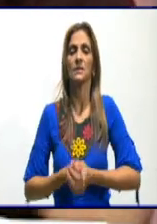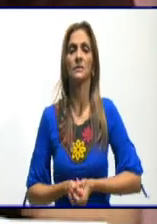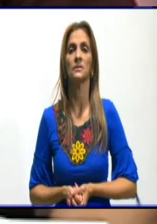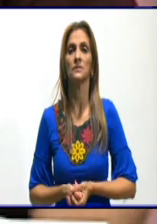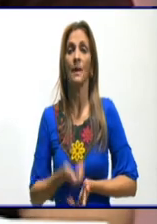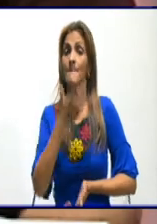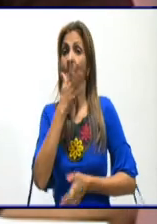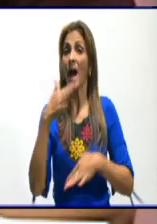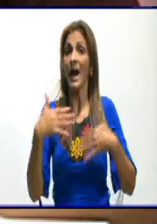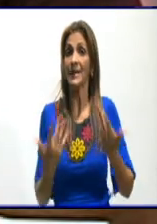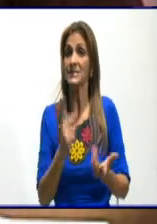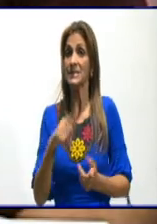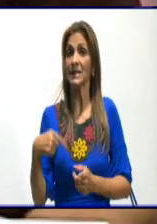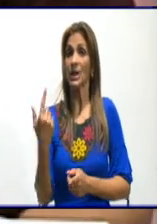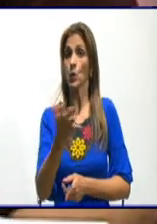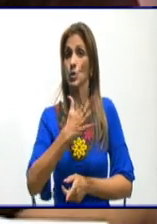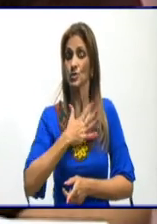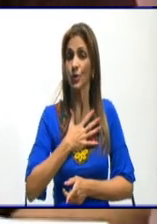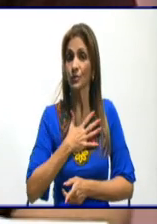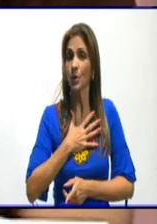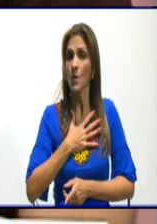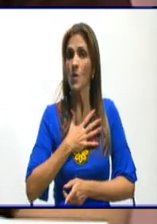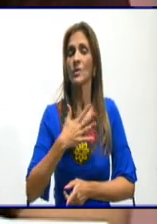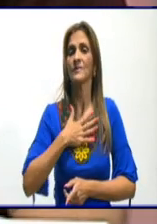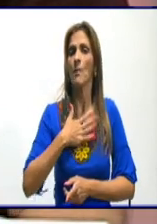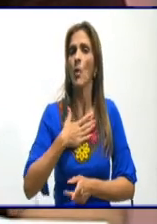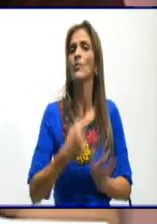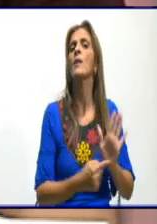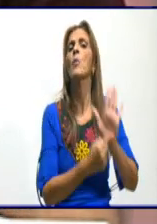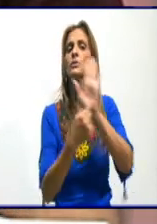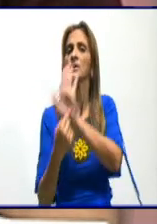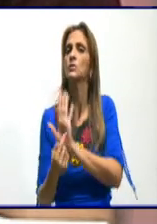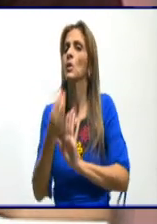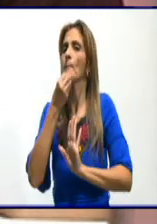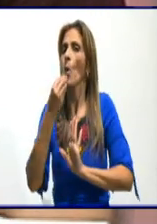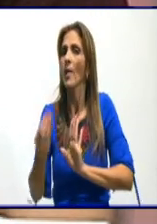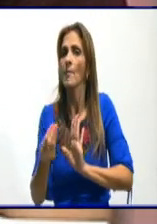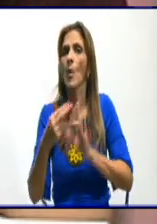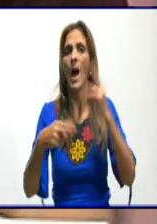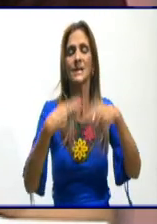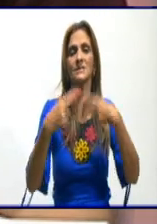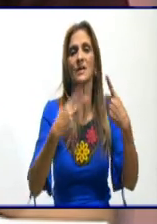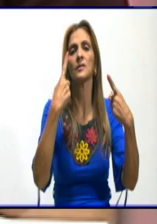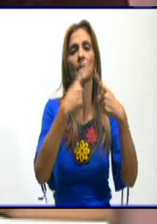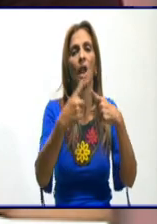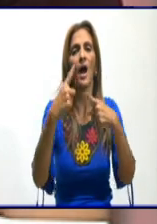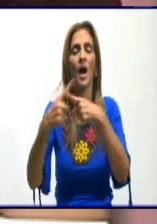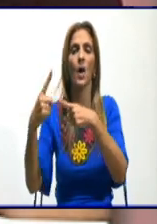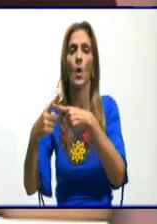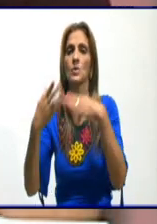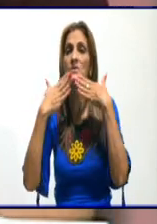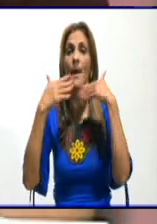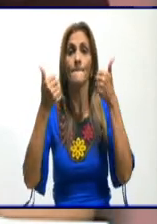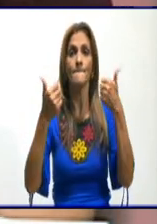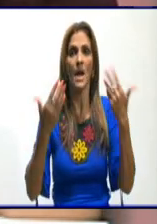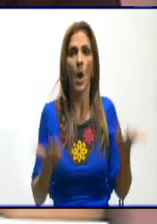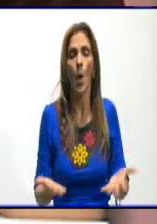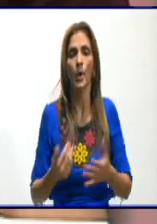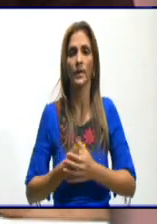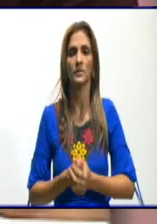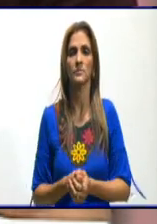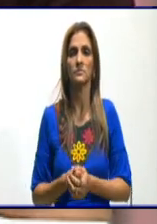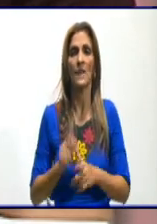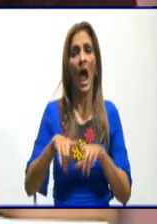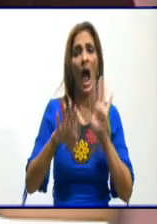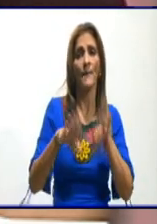Parece ser que nosotros mismos nos estamos demostrando que sí podemos hacer las cosas mejor. Porque aunque la serie de los casos parece un serrucho, unas veces